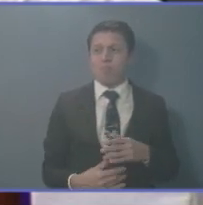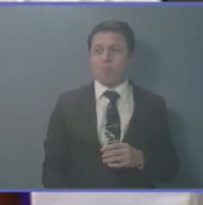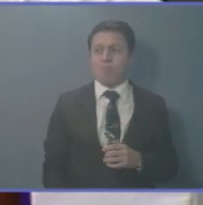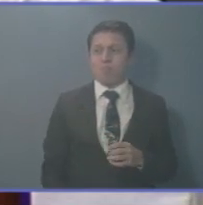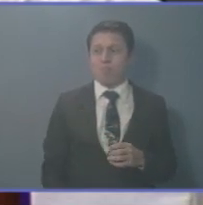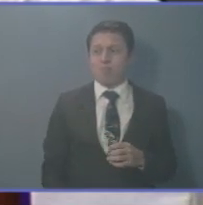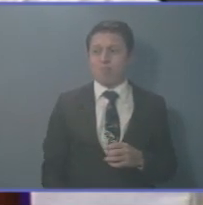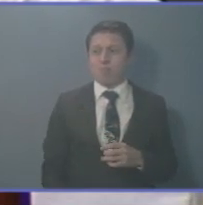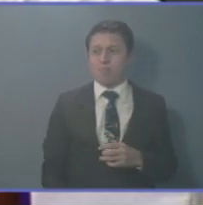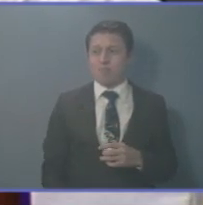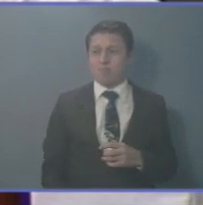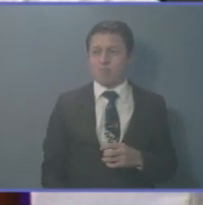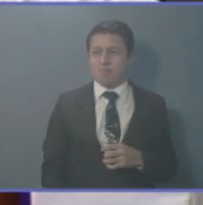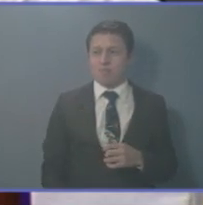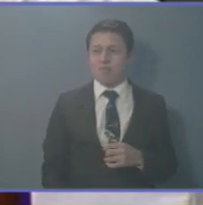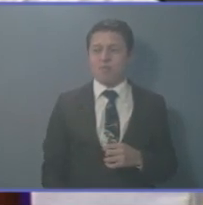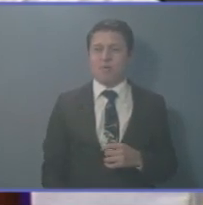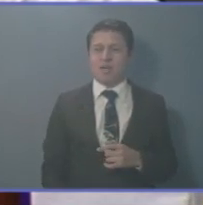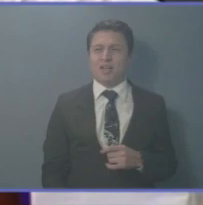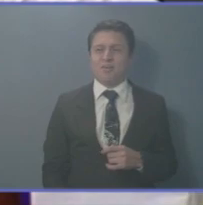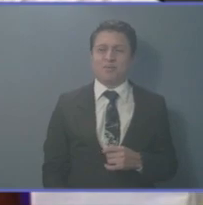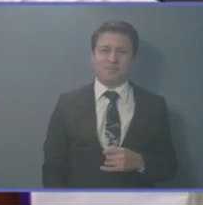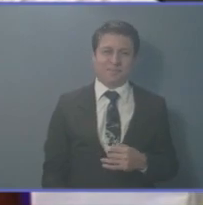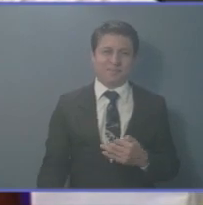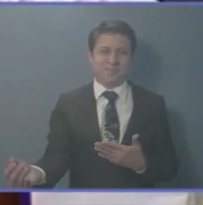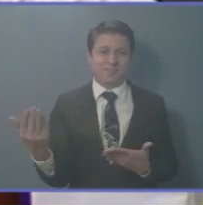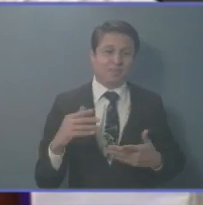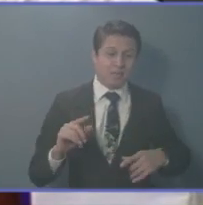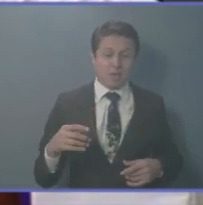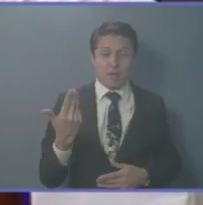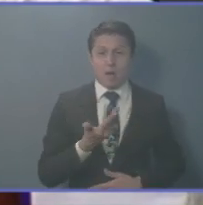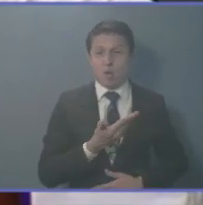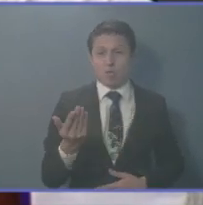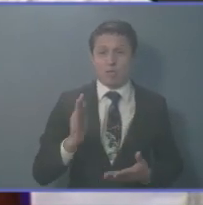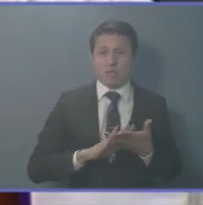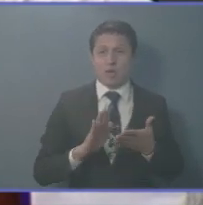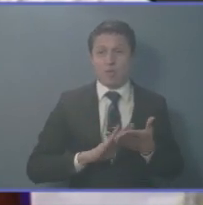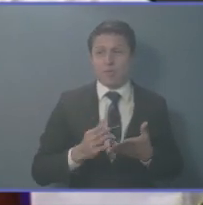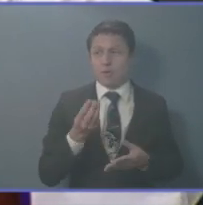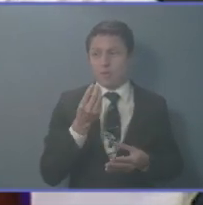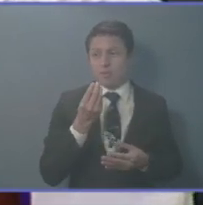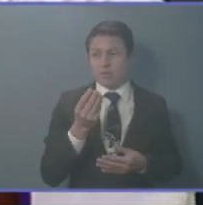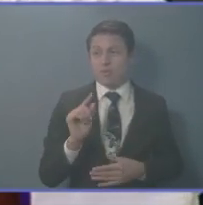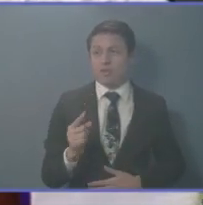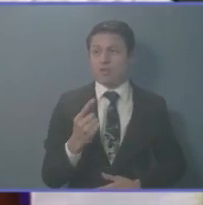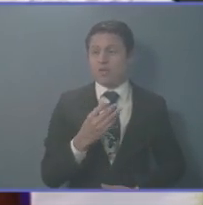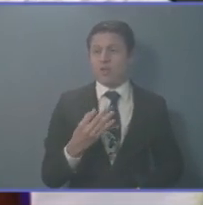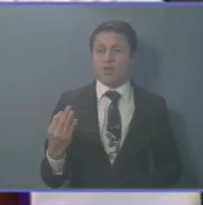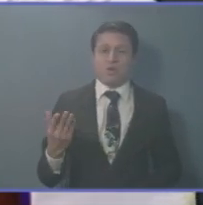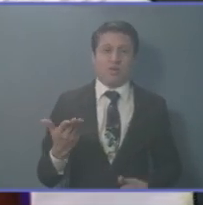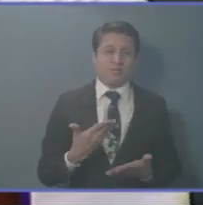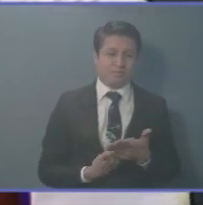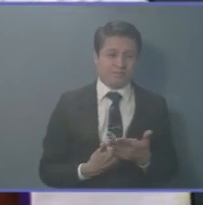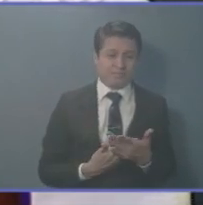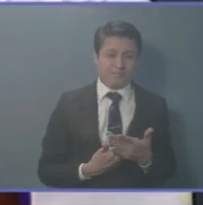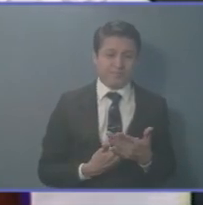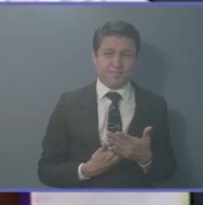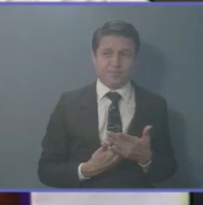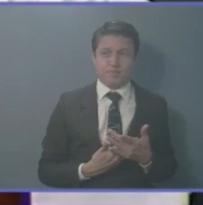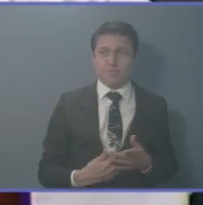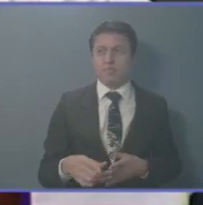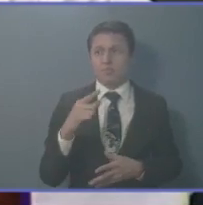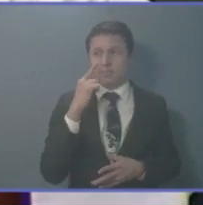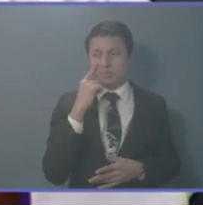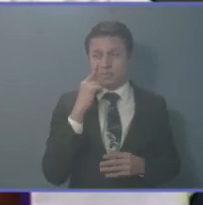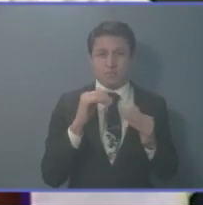o supermercados para abastecimiento de alimentos y artículos de primera necesidad. 2. Personas cuyo objeto sea la asistencia y cuidado a